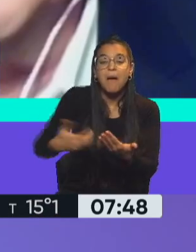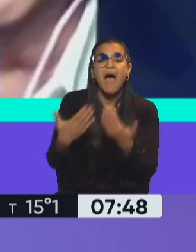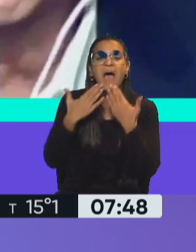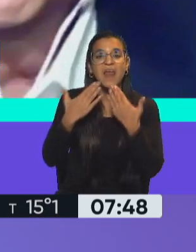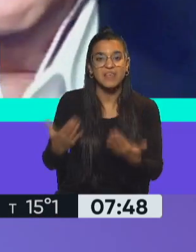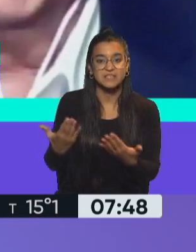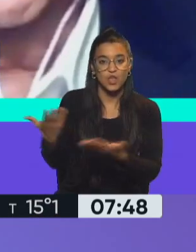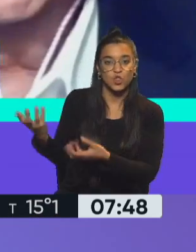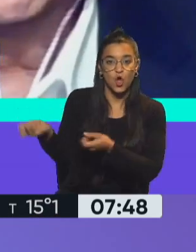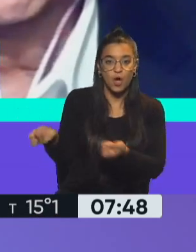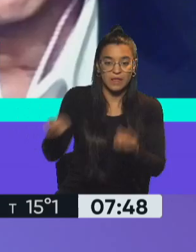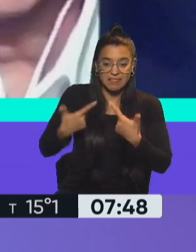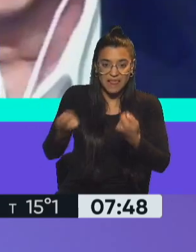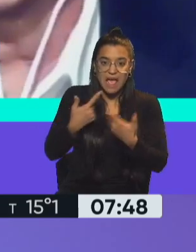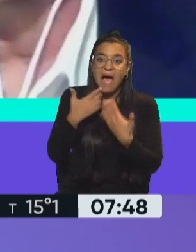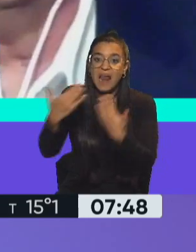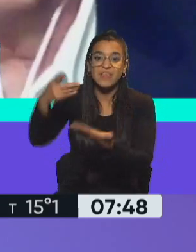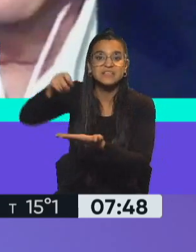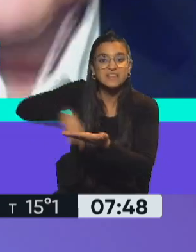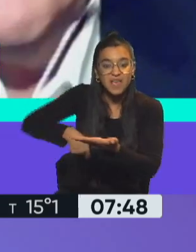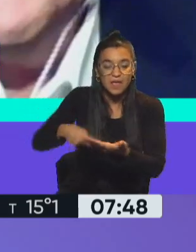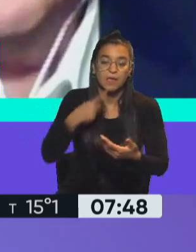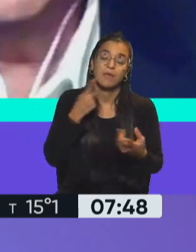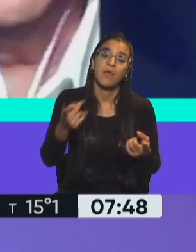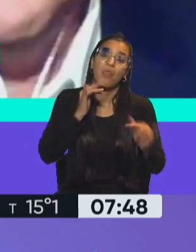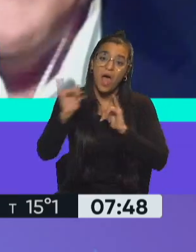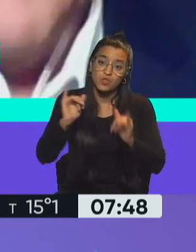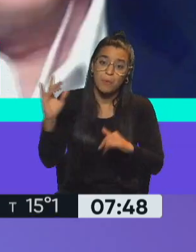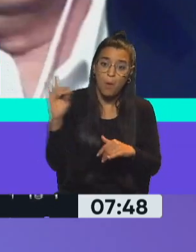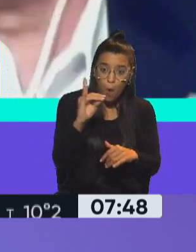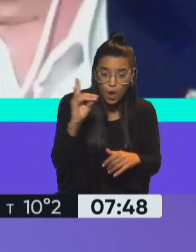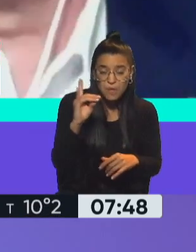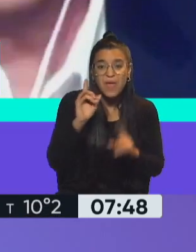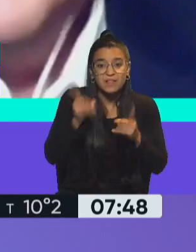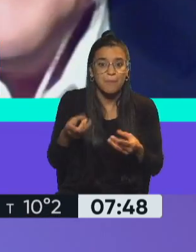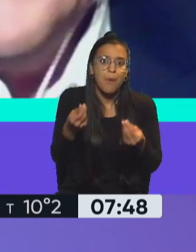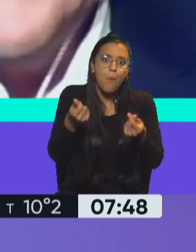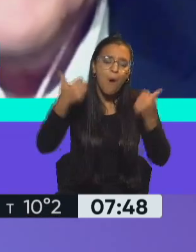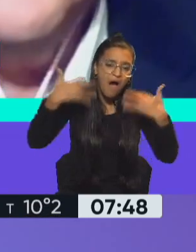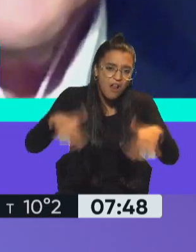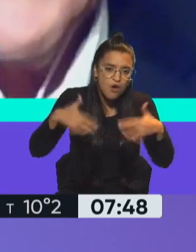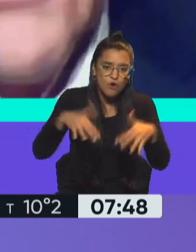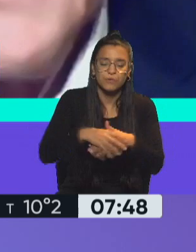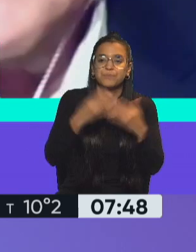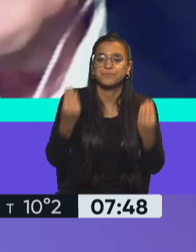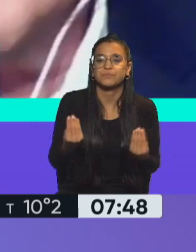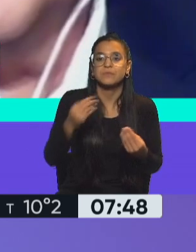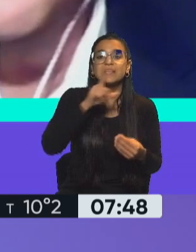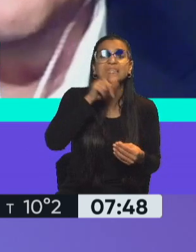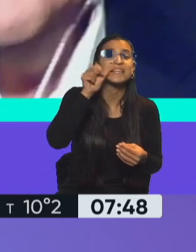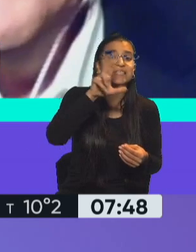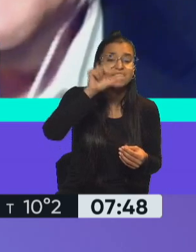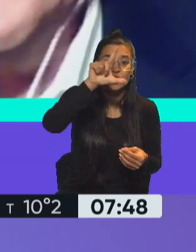por esa entrega. Ahora, el dato para Bolivia, que tiene también mucho valor, es que Tercero Laras en